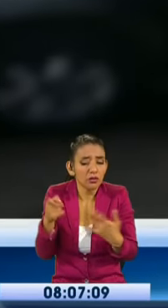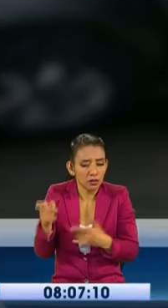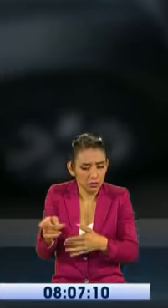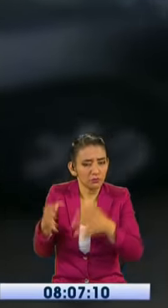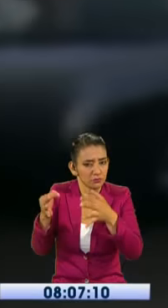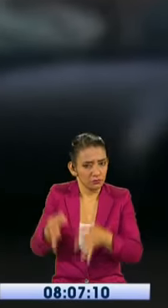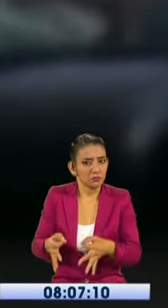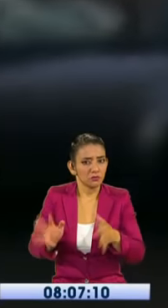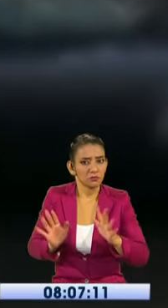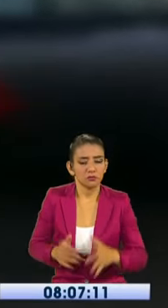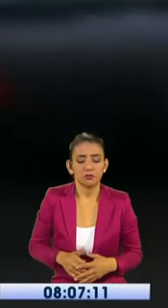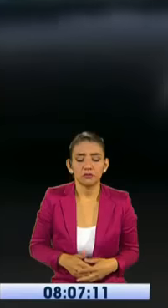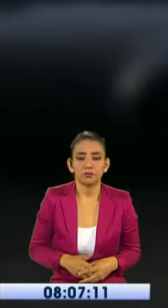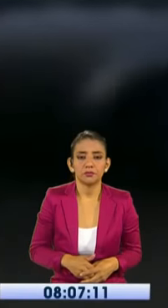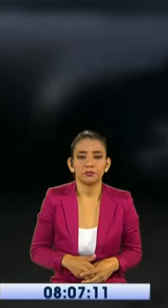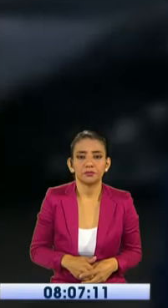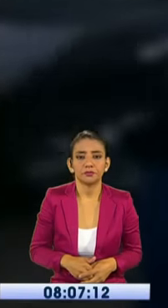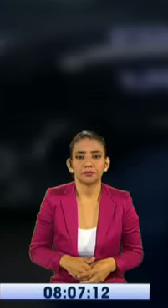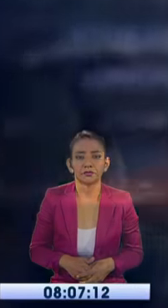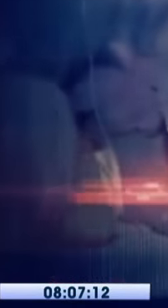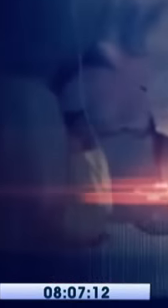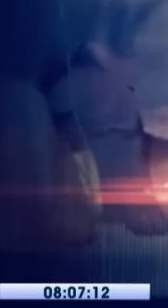informó Iván Casamen.